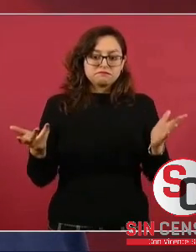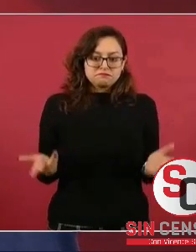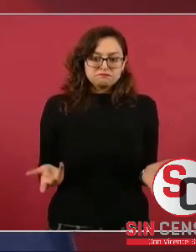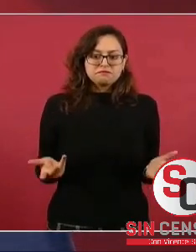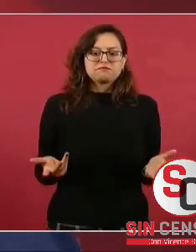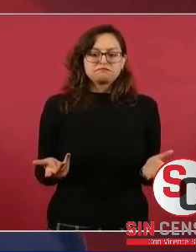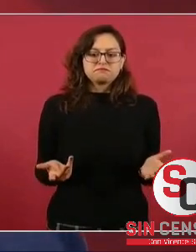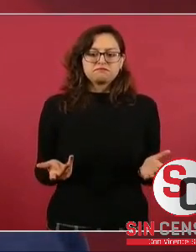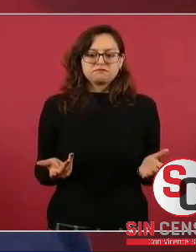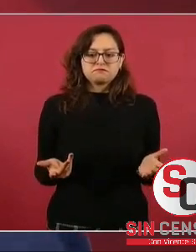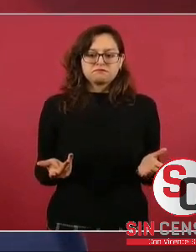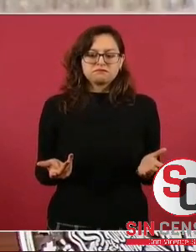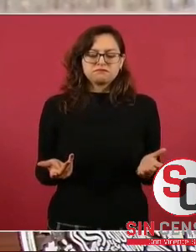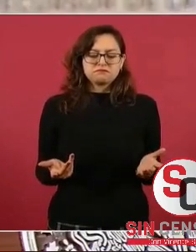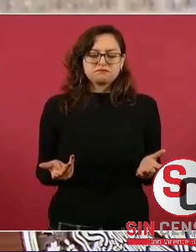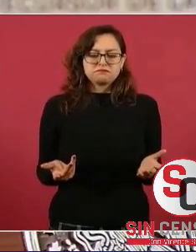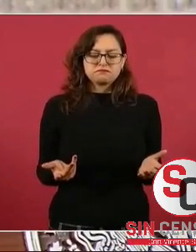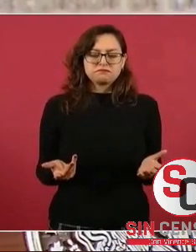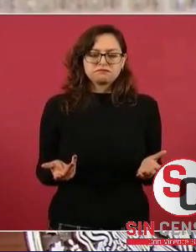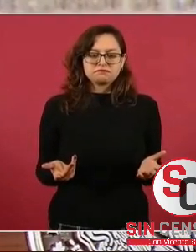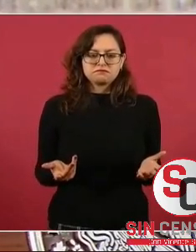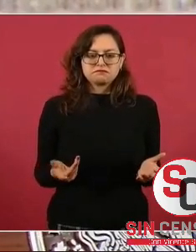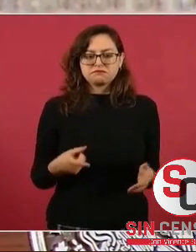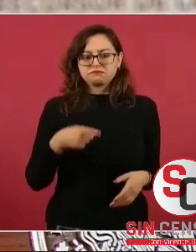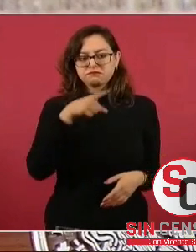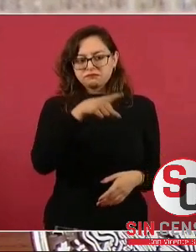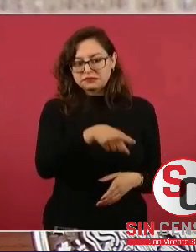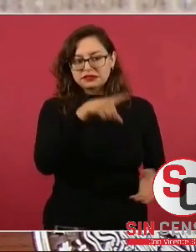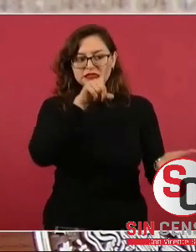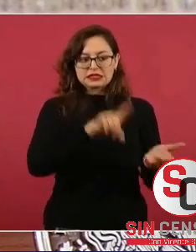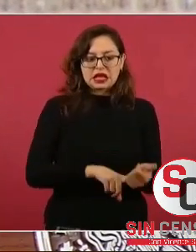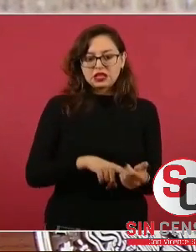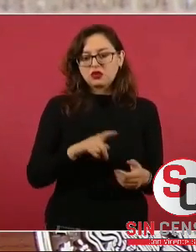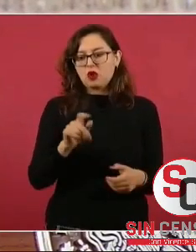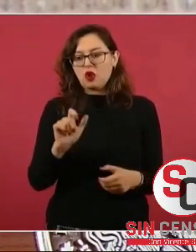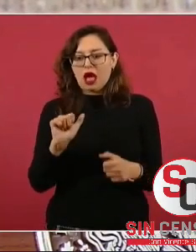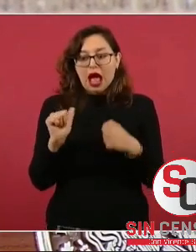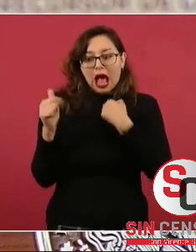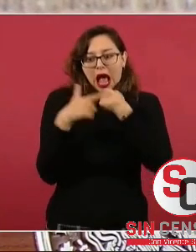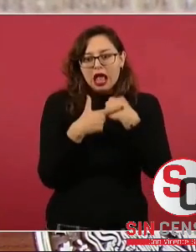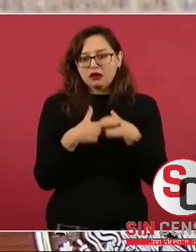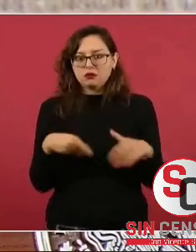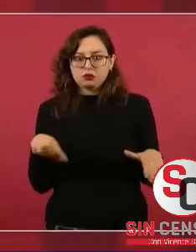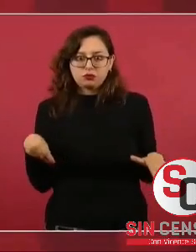se evita que puedan haber